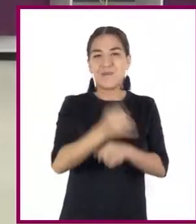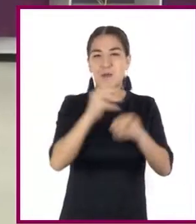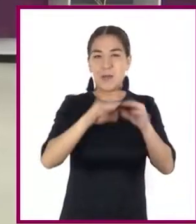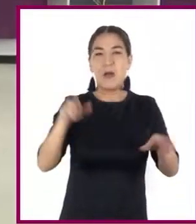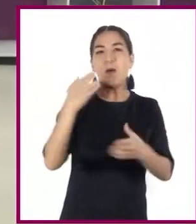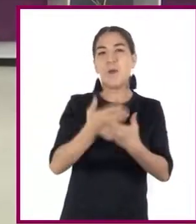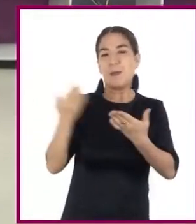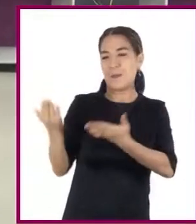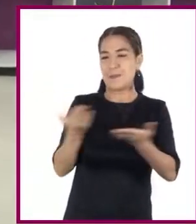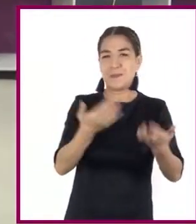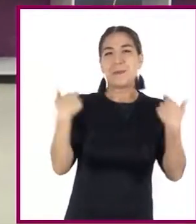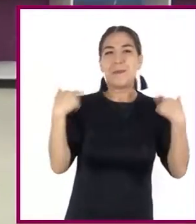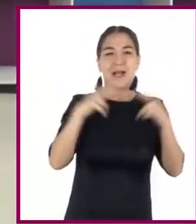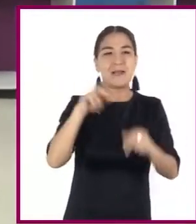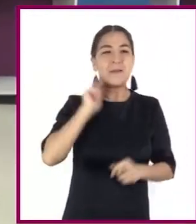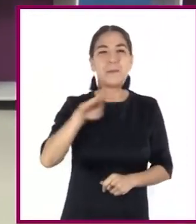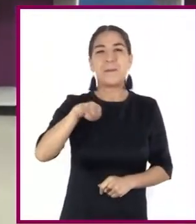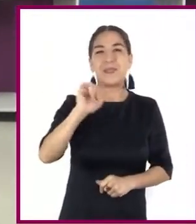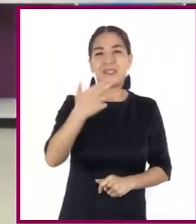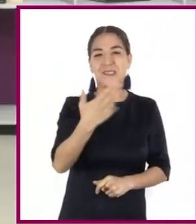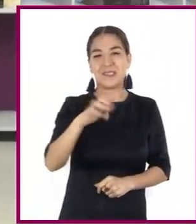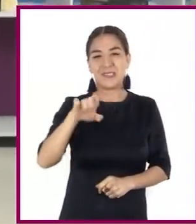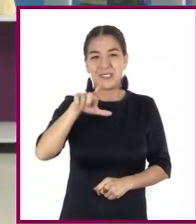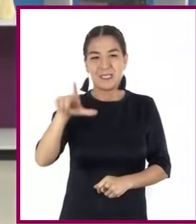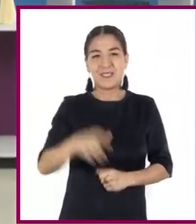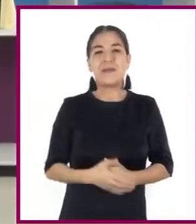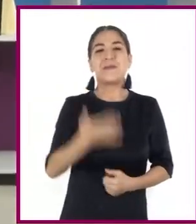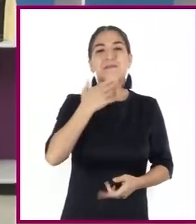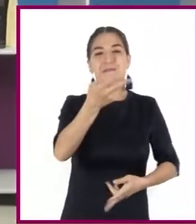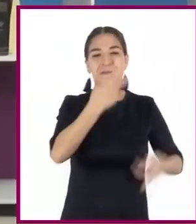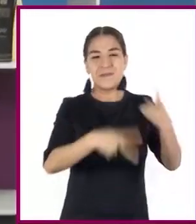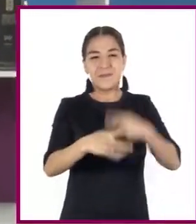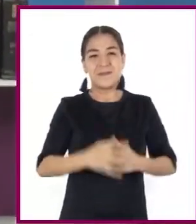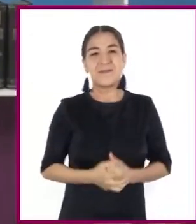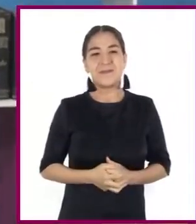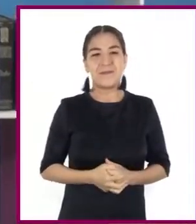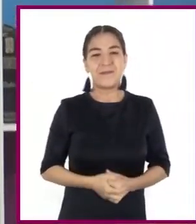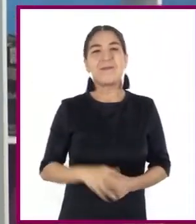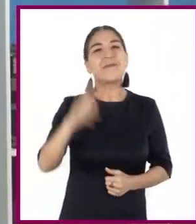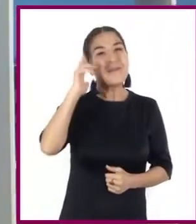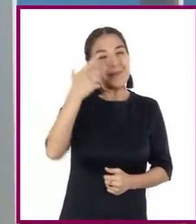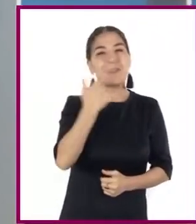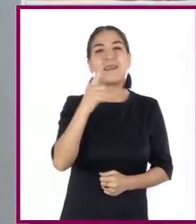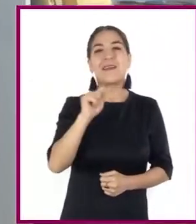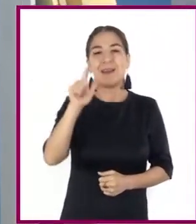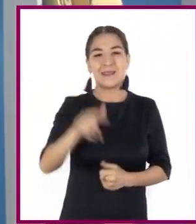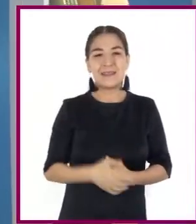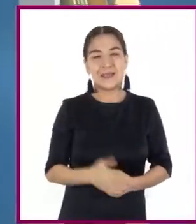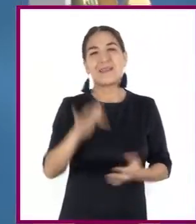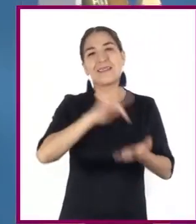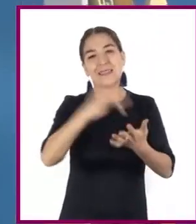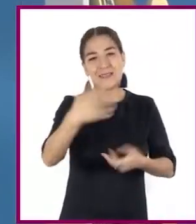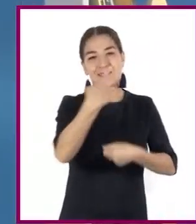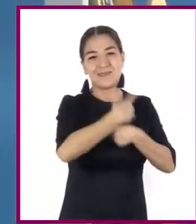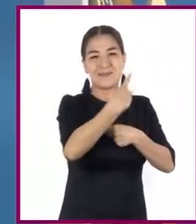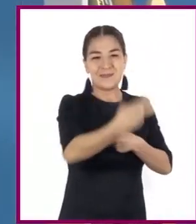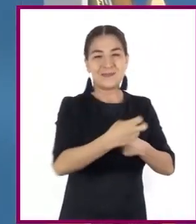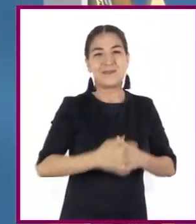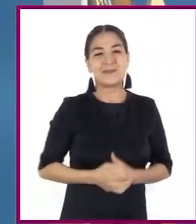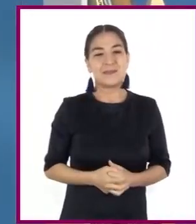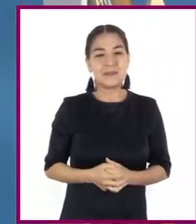maestra Michelle Cameras. Bienvenida, maestra. ¿Qué tal? Gracias por la invitación,